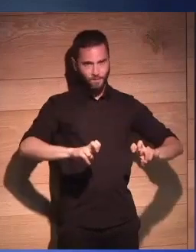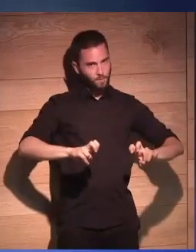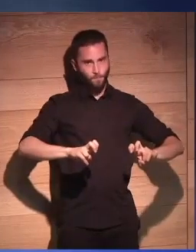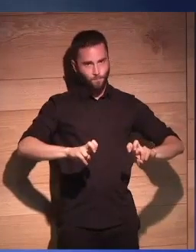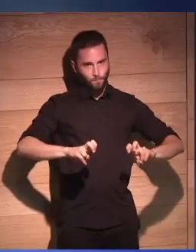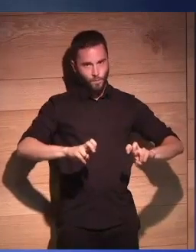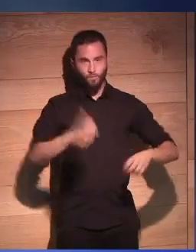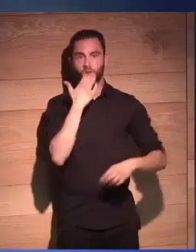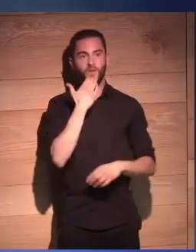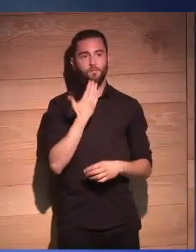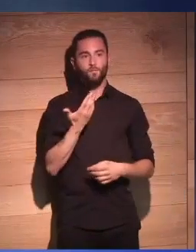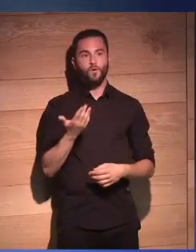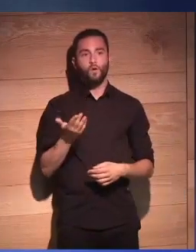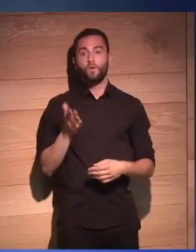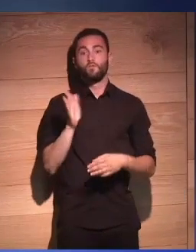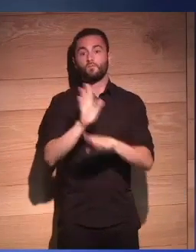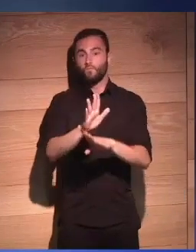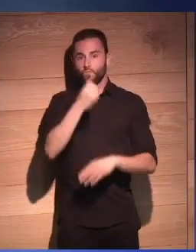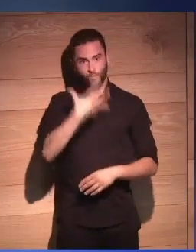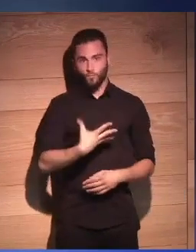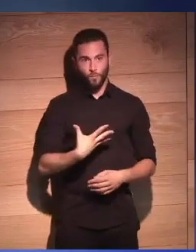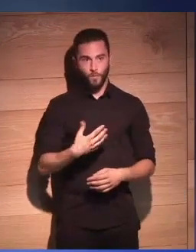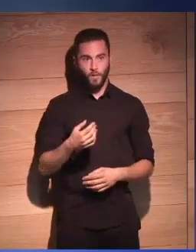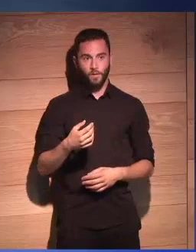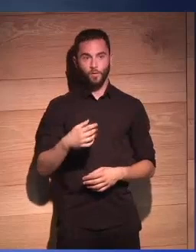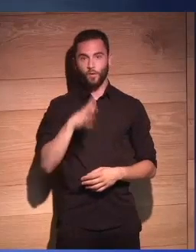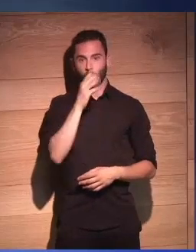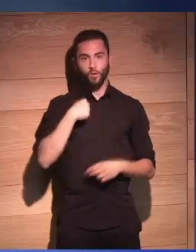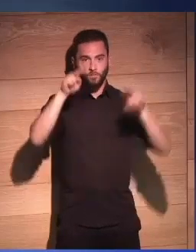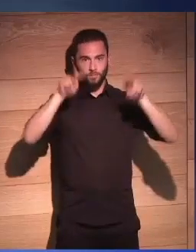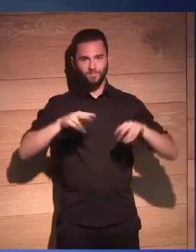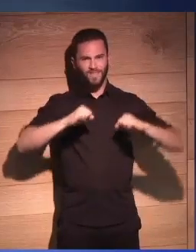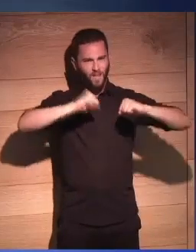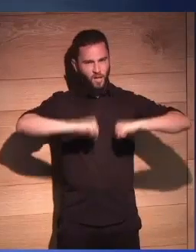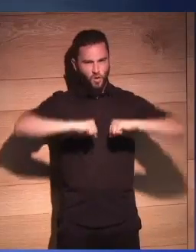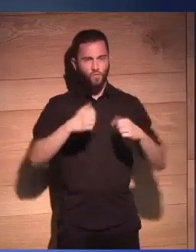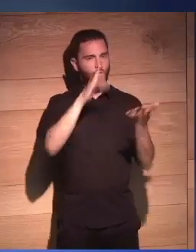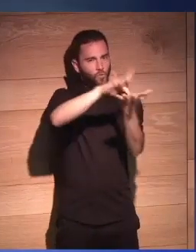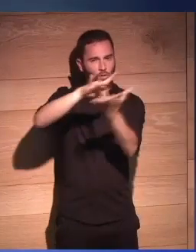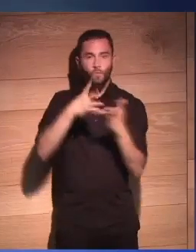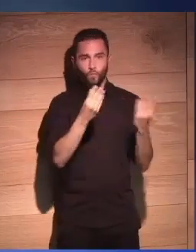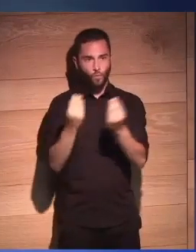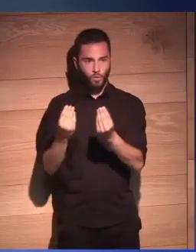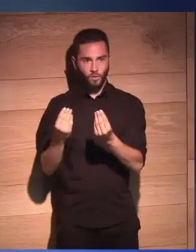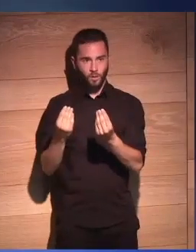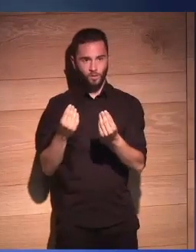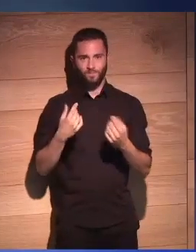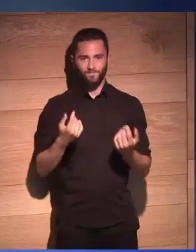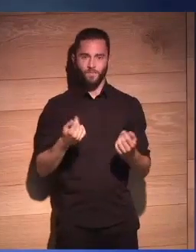buen ejemplo, luminoso. Porque yo he estado en muchas residencias de ancianos, te entra una